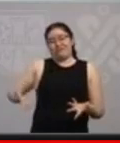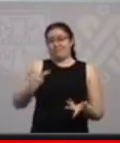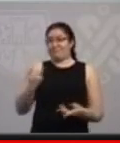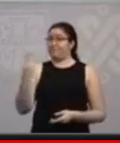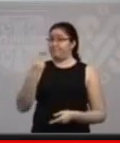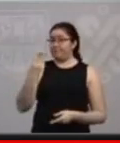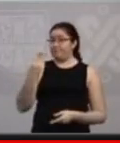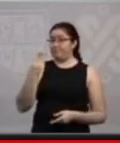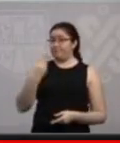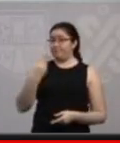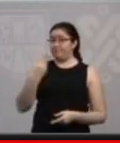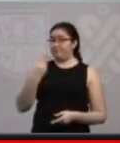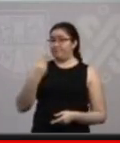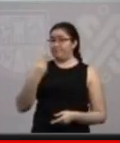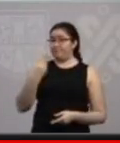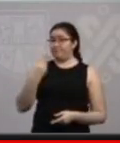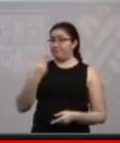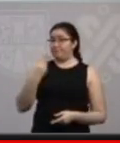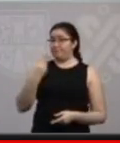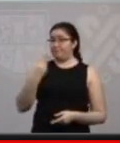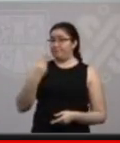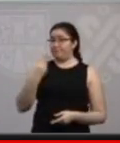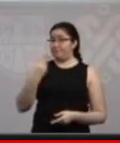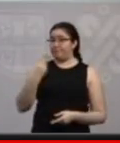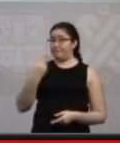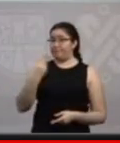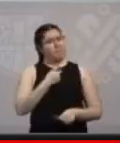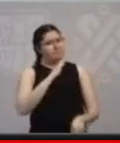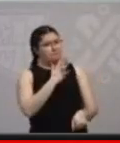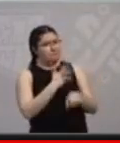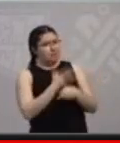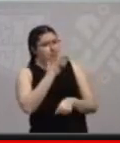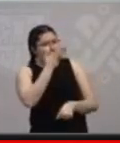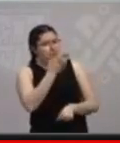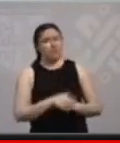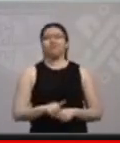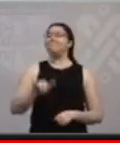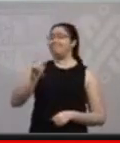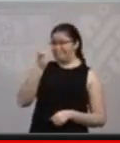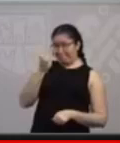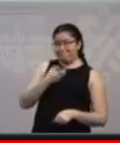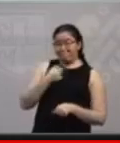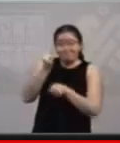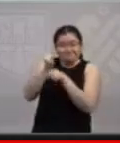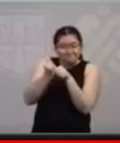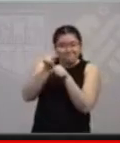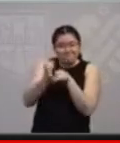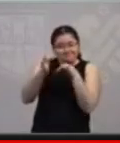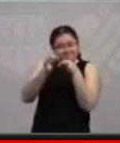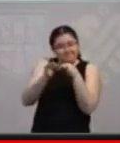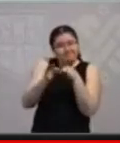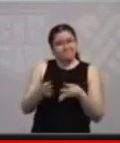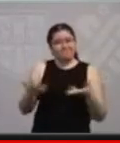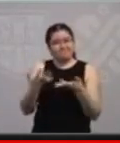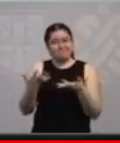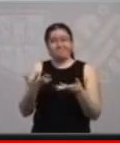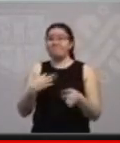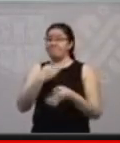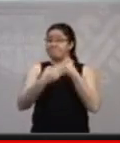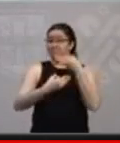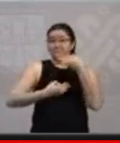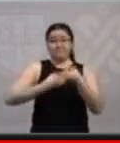consecuencia. ¿Pediría castigo a esta situación? Sí, que se haga la investigación como se tiene que hacer, con